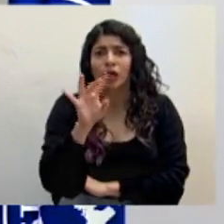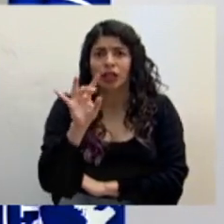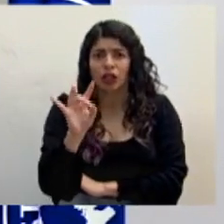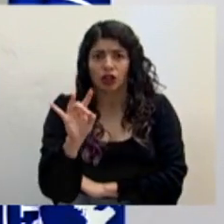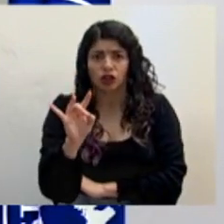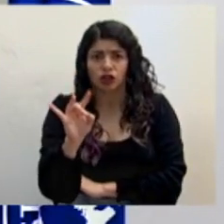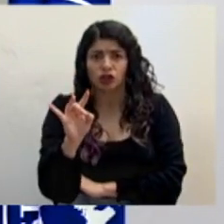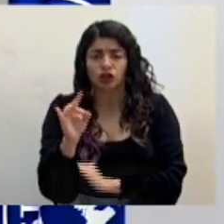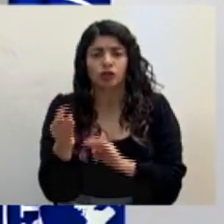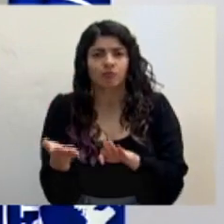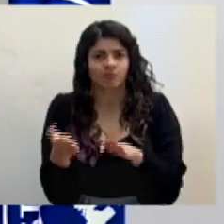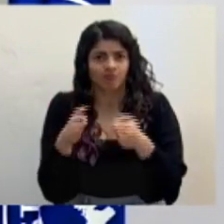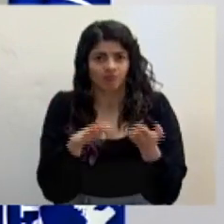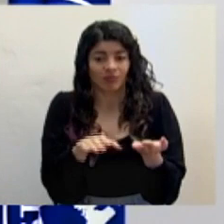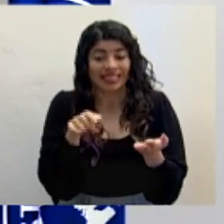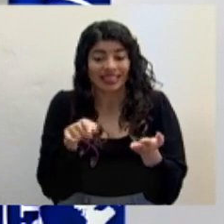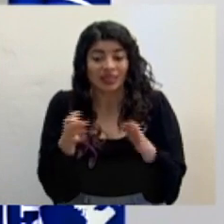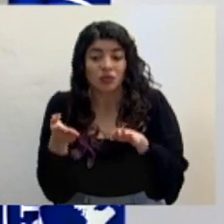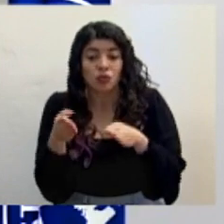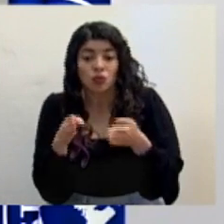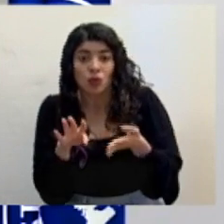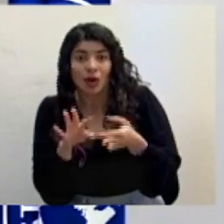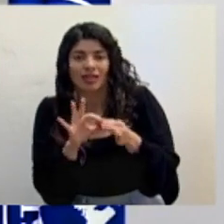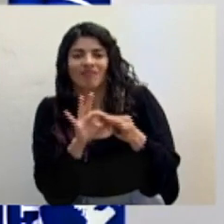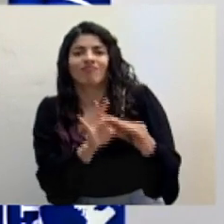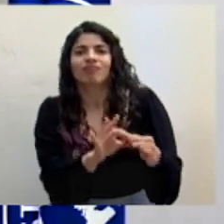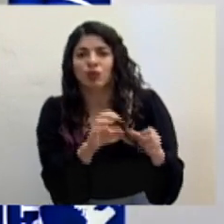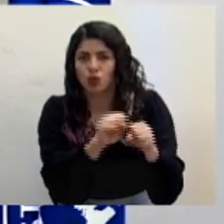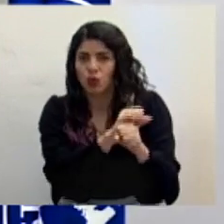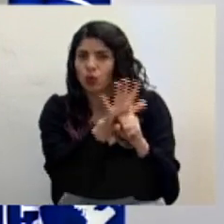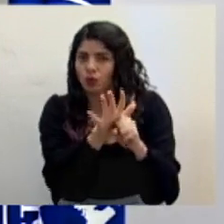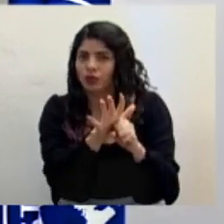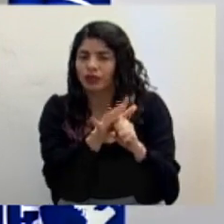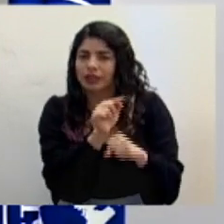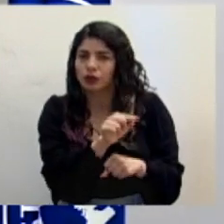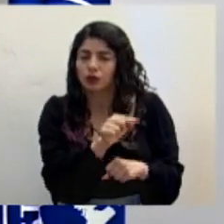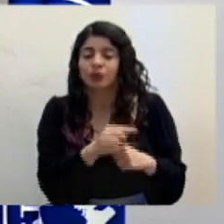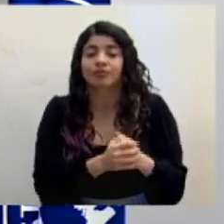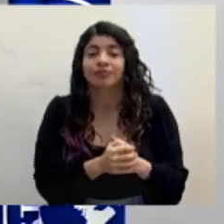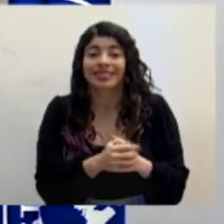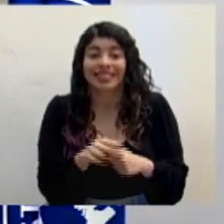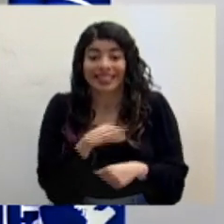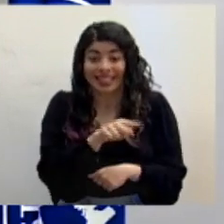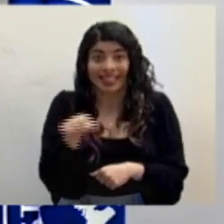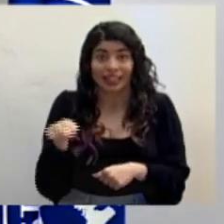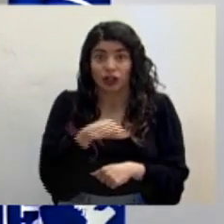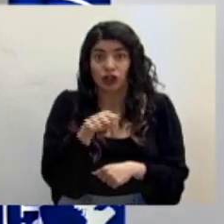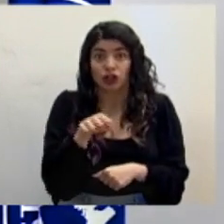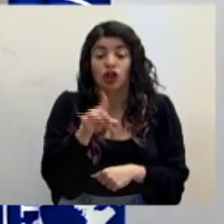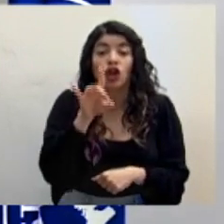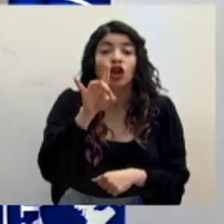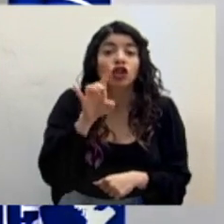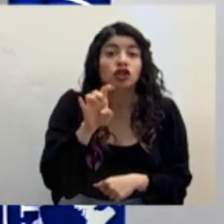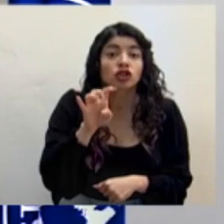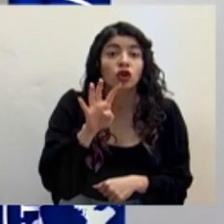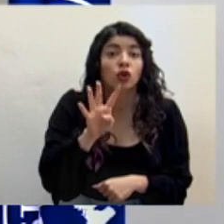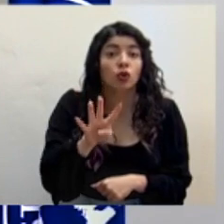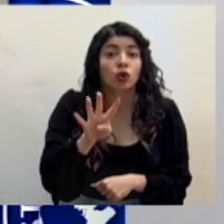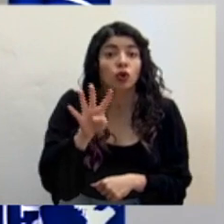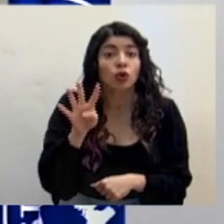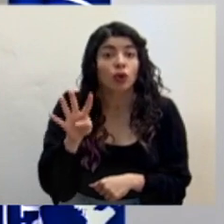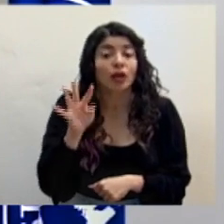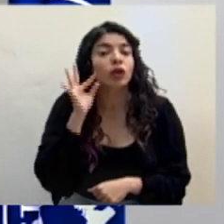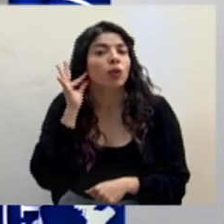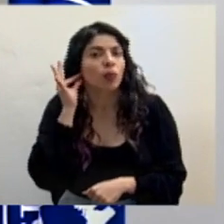2.248 decesos relacionados con COVID-19. De estos, 844